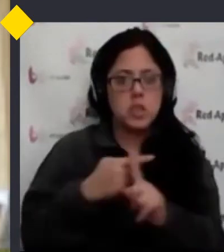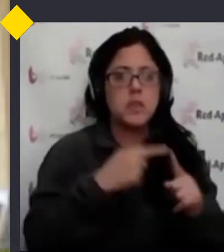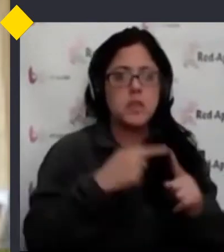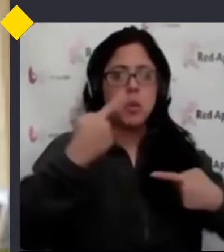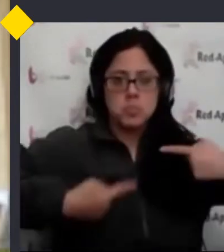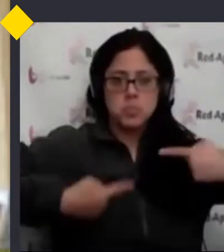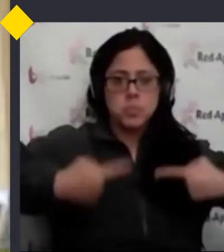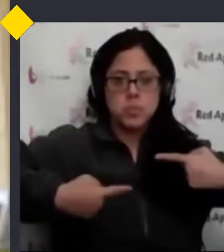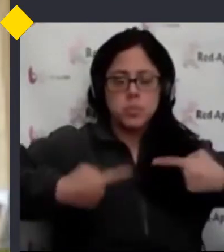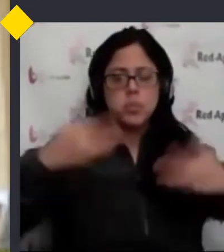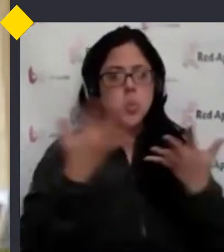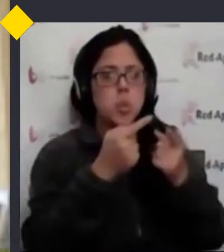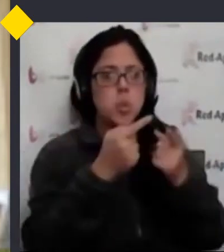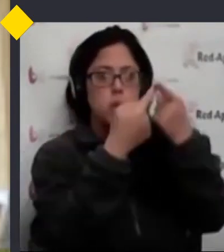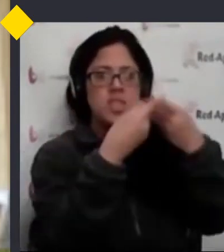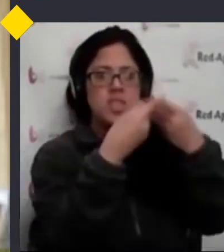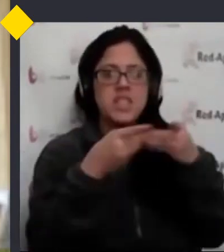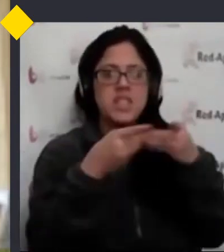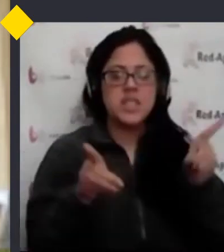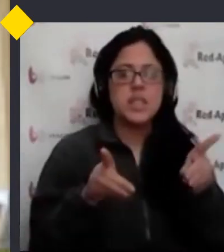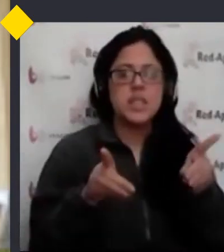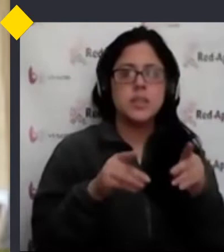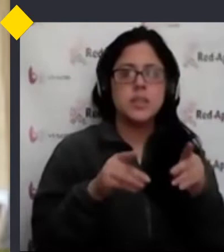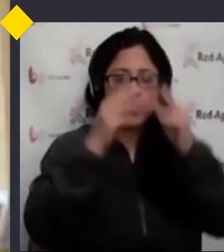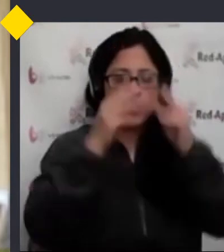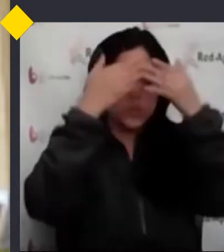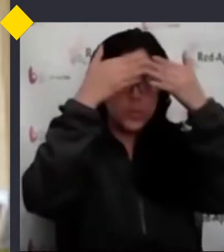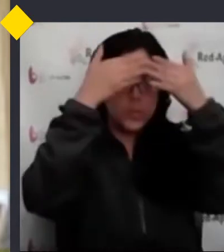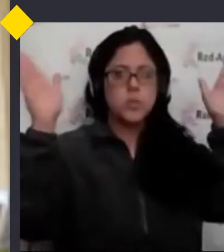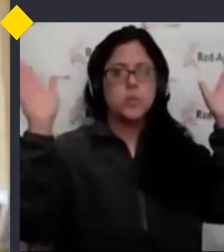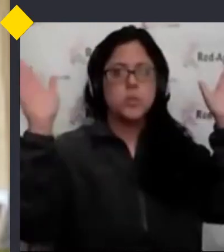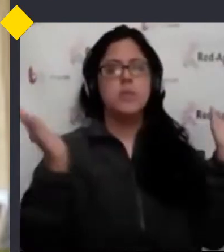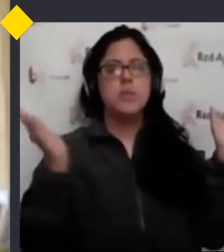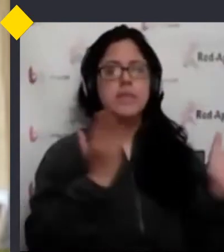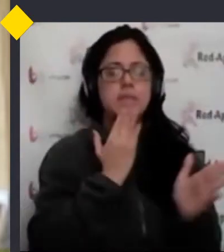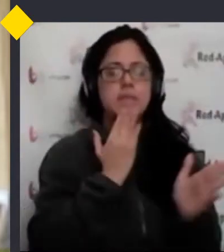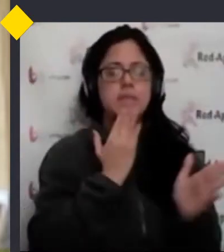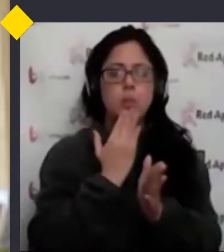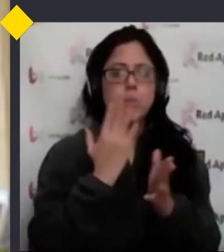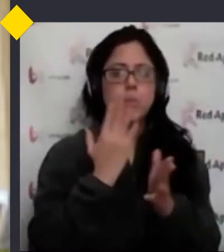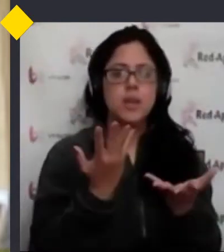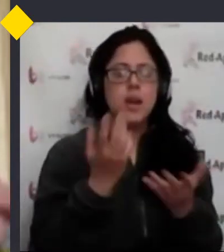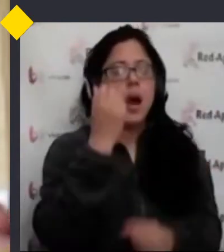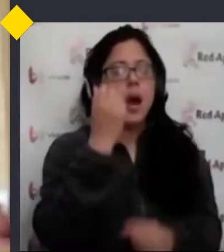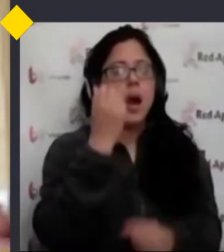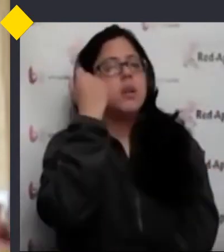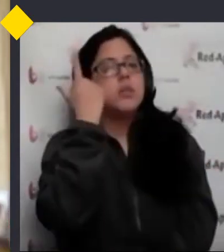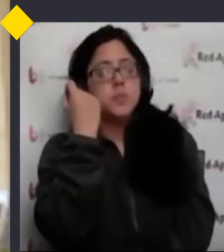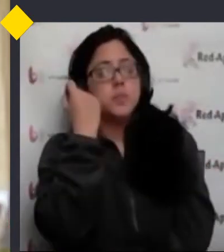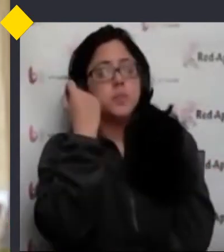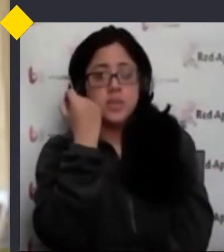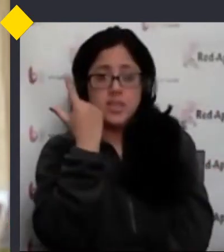esta diversidad nos ha ayudado a tener una mirada más amplia, a cómo nos ha ayudado también a poder entender el integrar